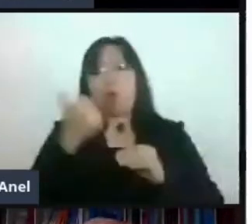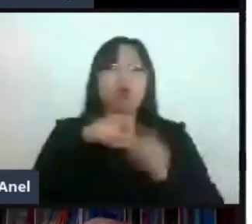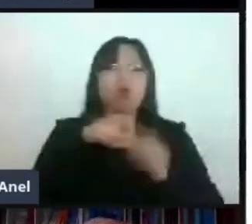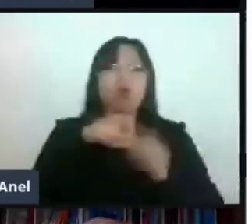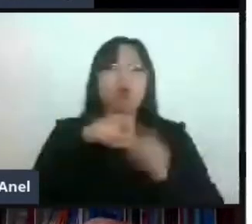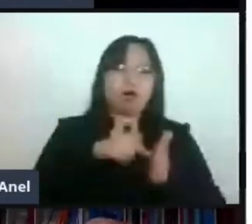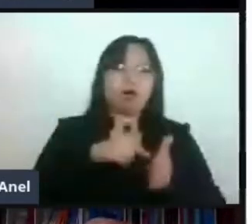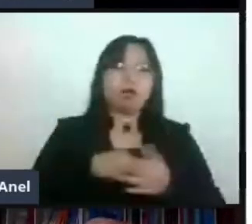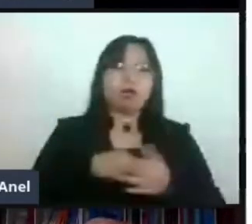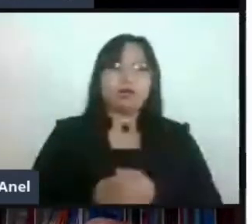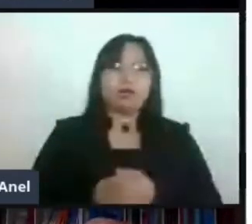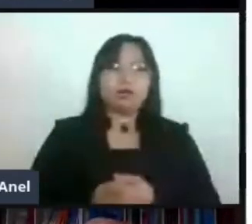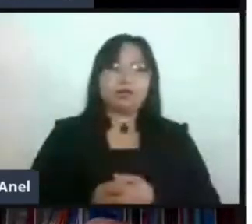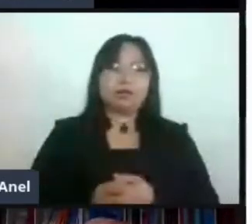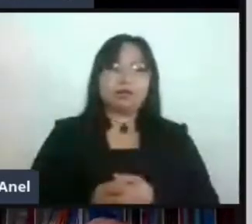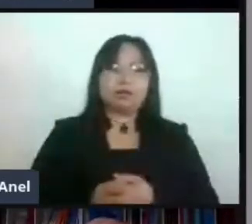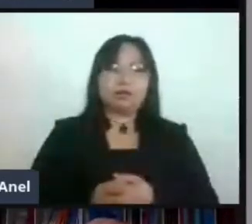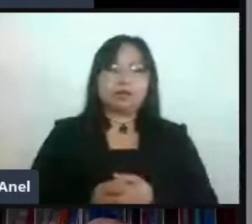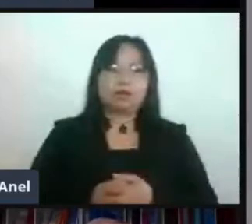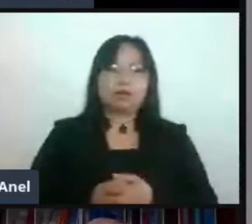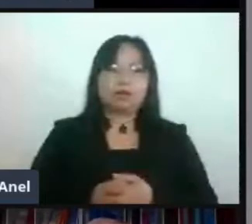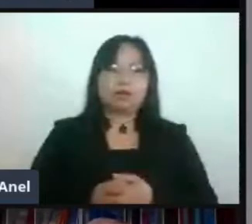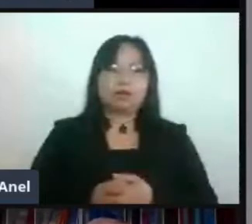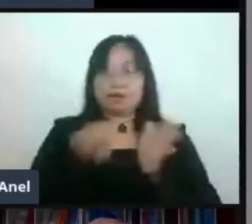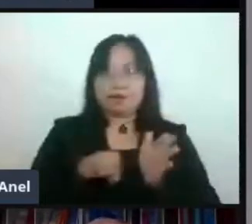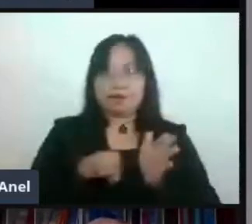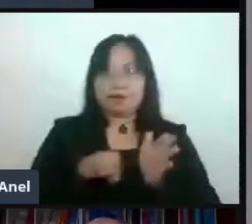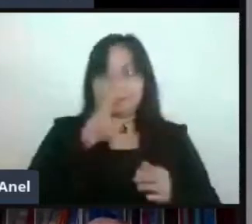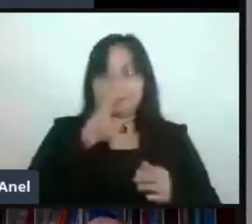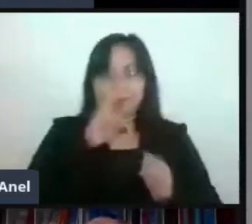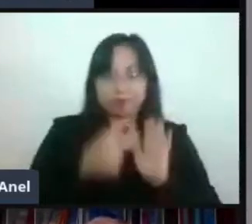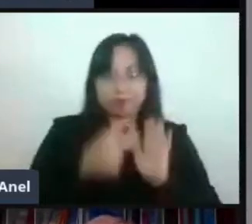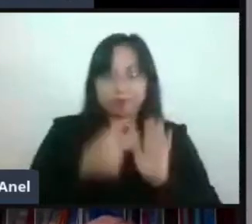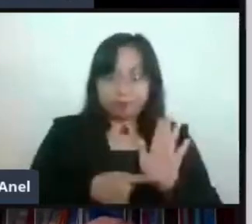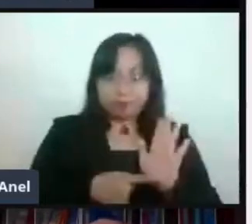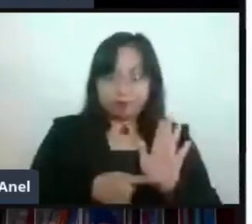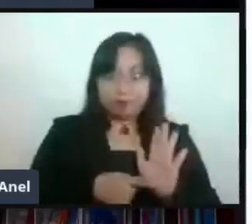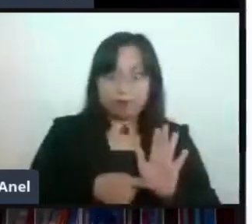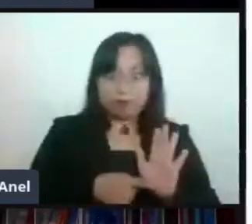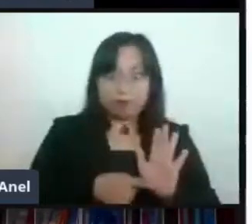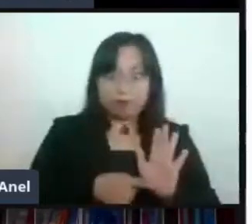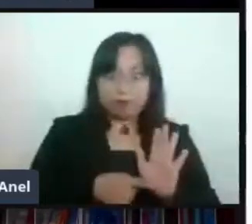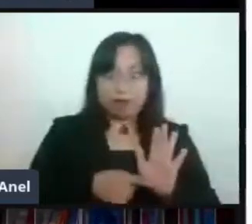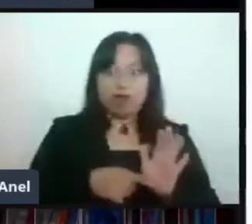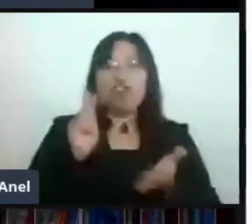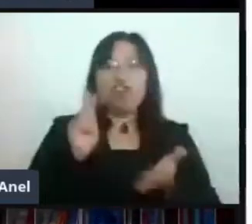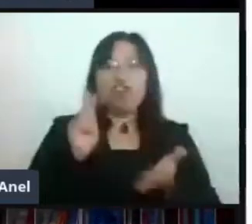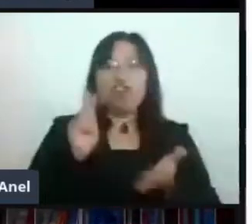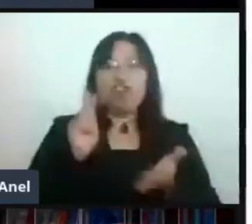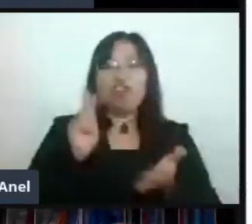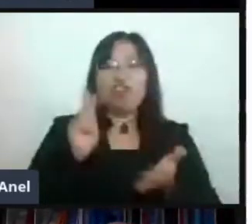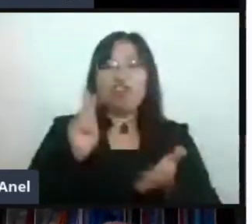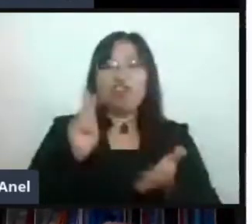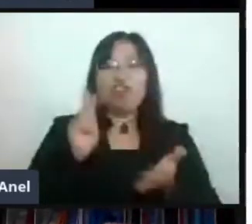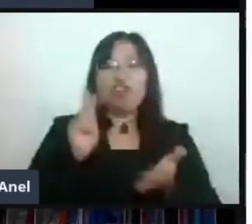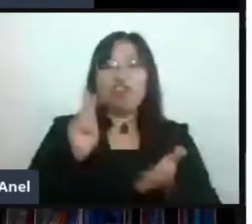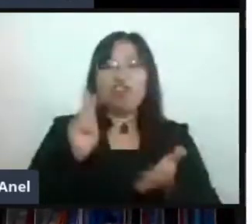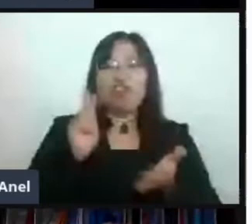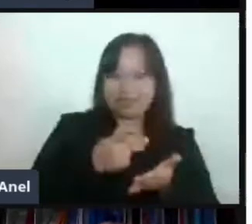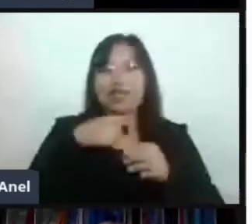fíjense que aquí yo ya tenía una rúbrica, pero la voy a eliminar y la voy a volver a hacer. ¿Okay? Entonces,